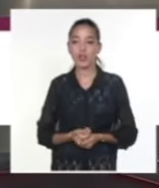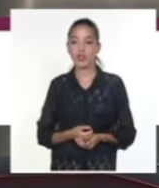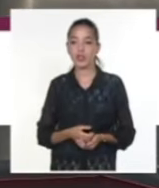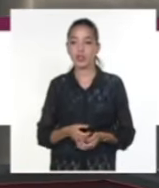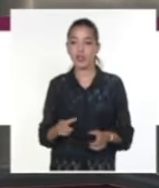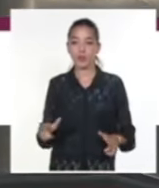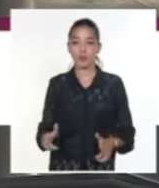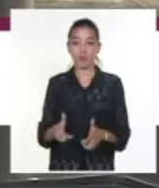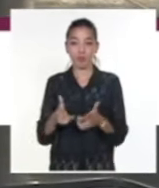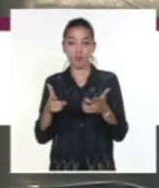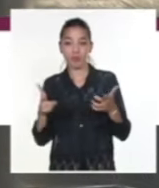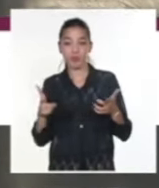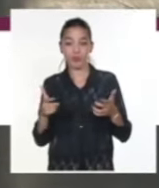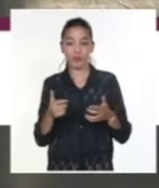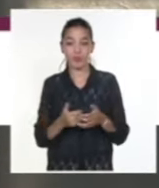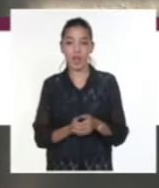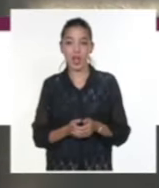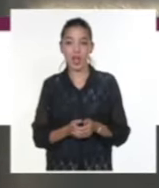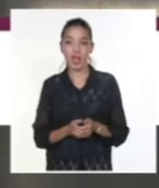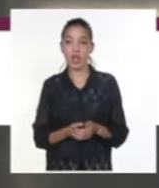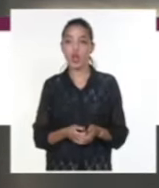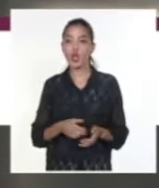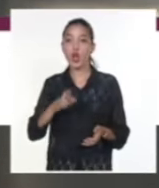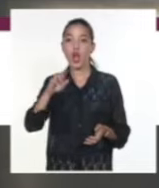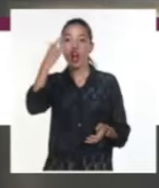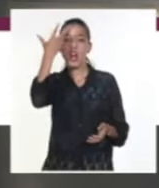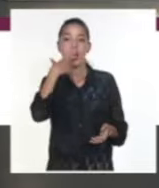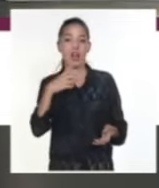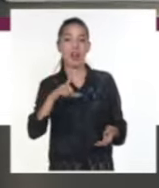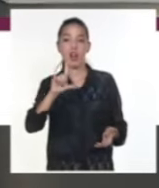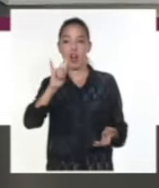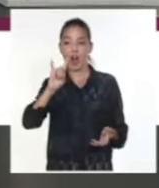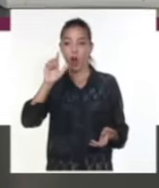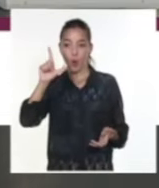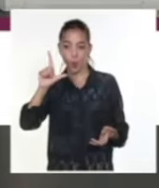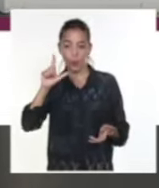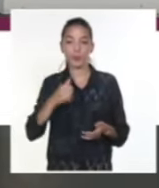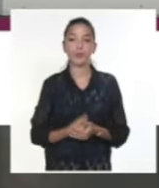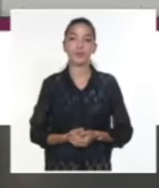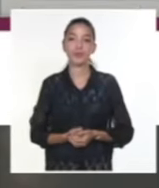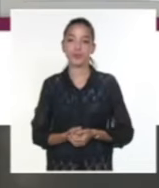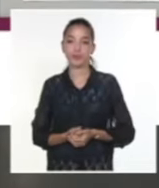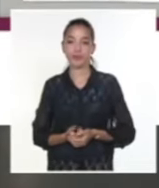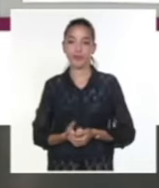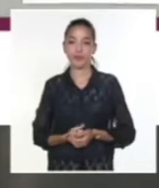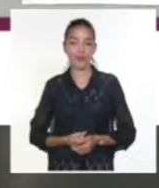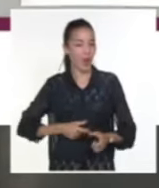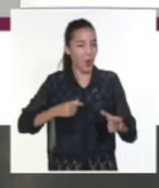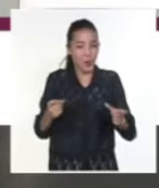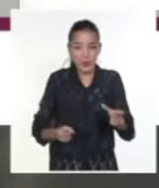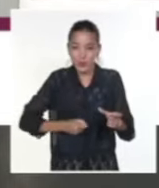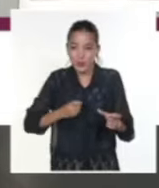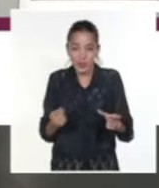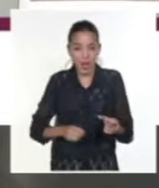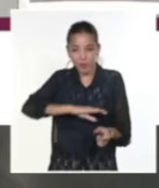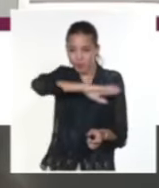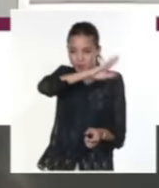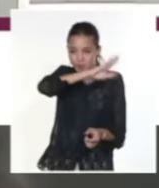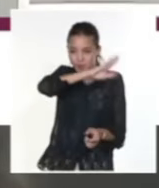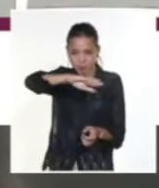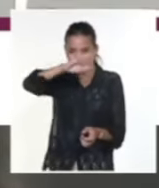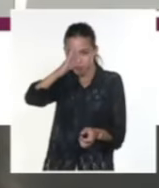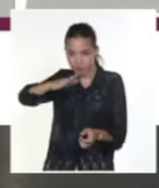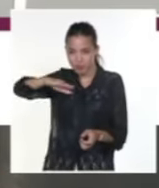El general de ejército ha sido una de las figuras icónicas de nuestro país, batallador del Llano y de la Sierra, asaltante del 26 de